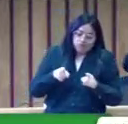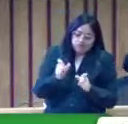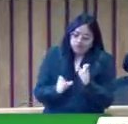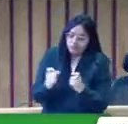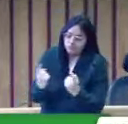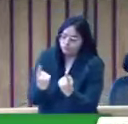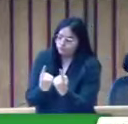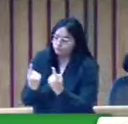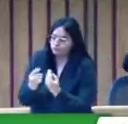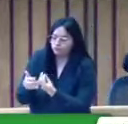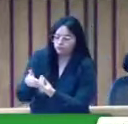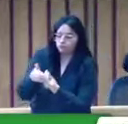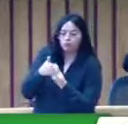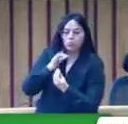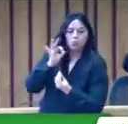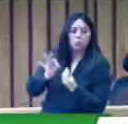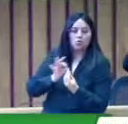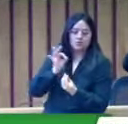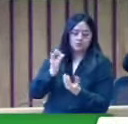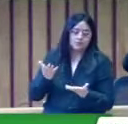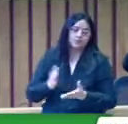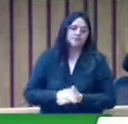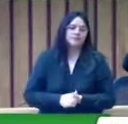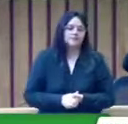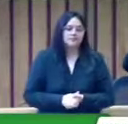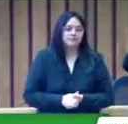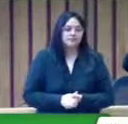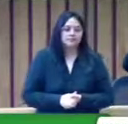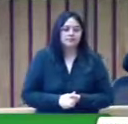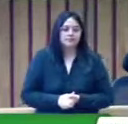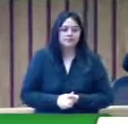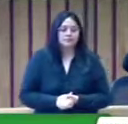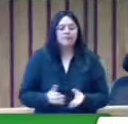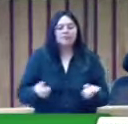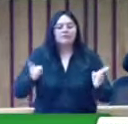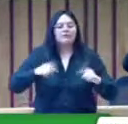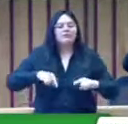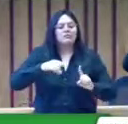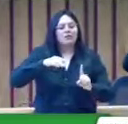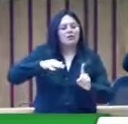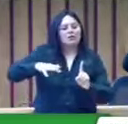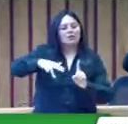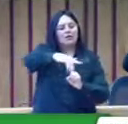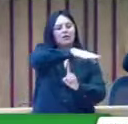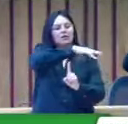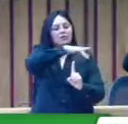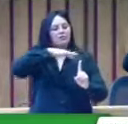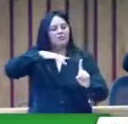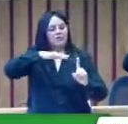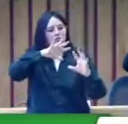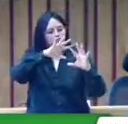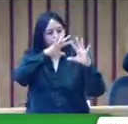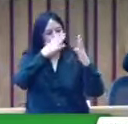pero adicionalmente desde el punto de vista ambiental y de